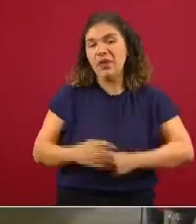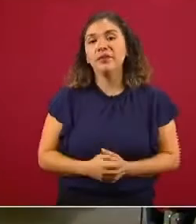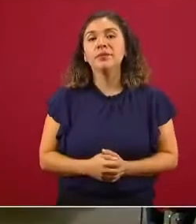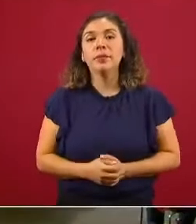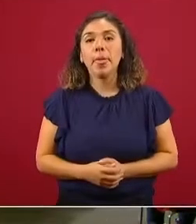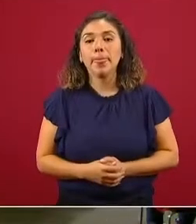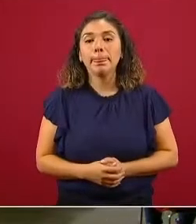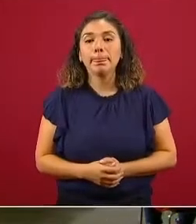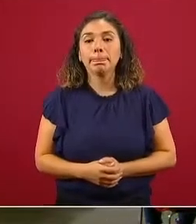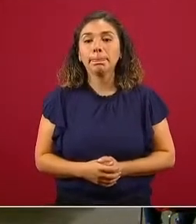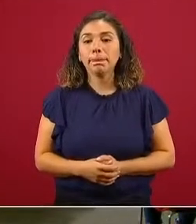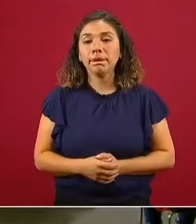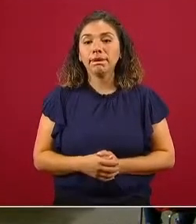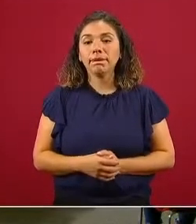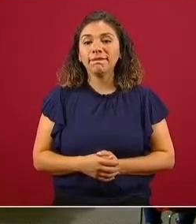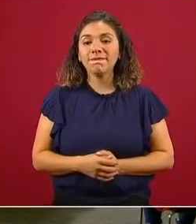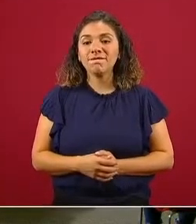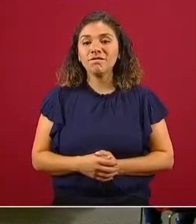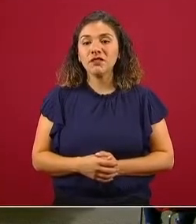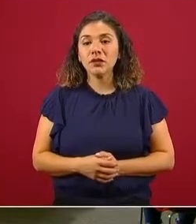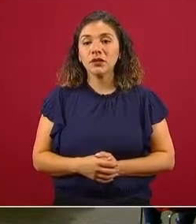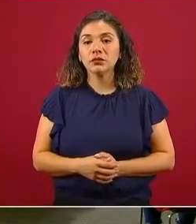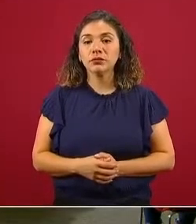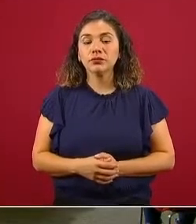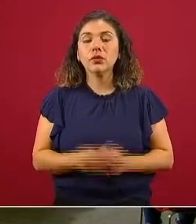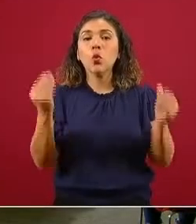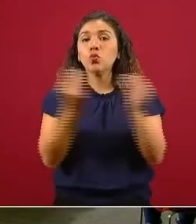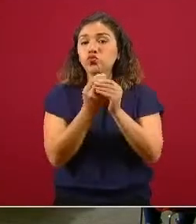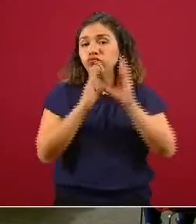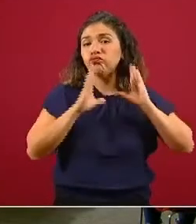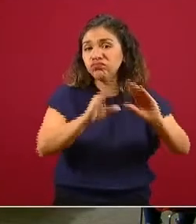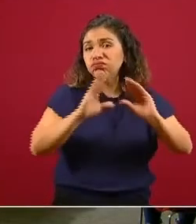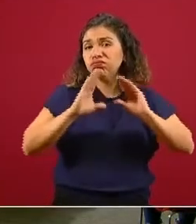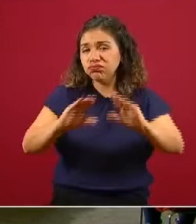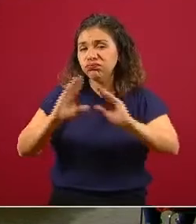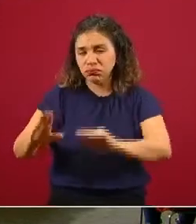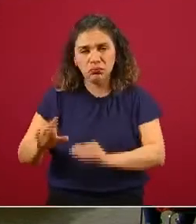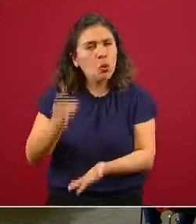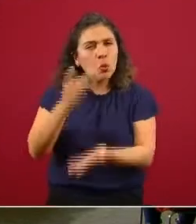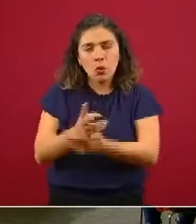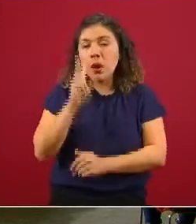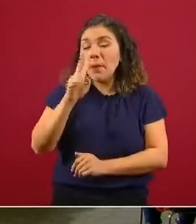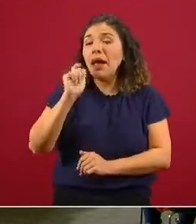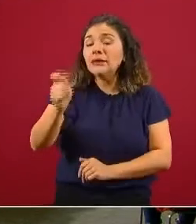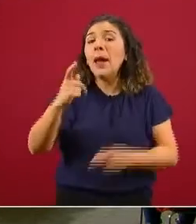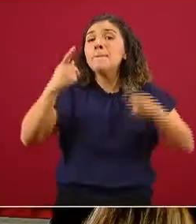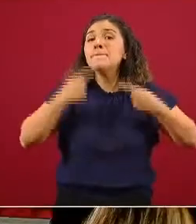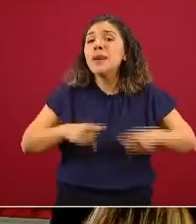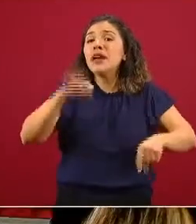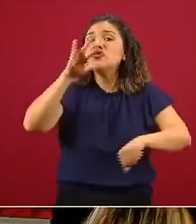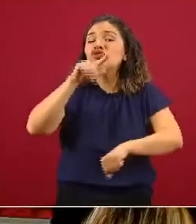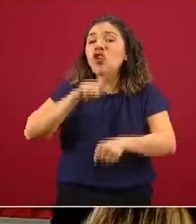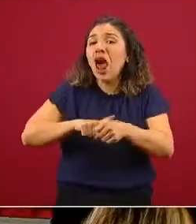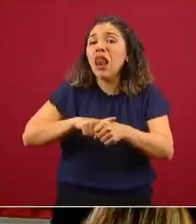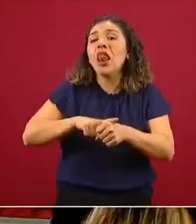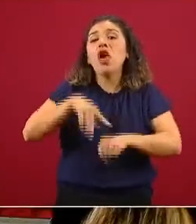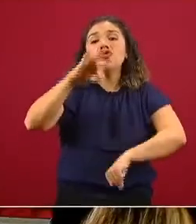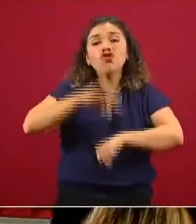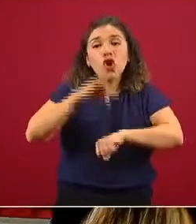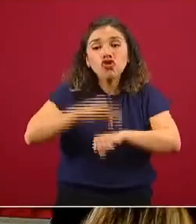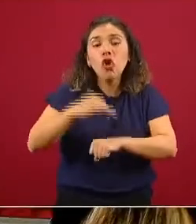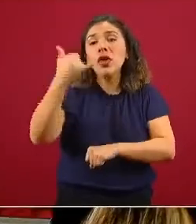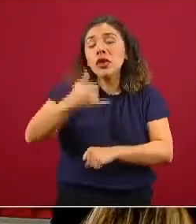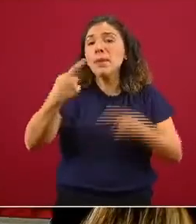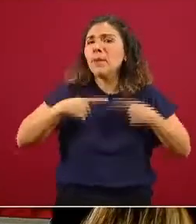por favor. Capacitación, nada más para que tengan. Esto es personal médico y personal que